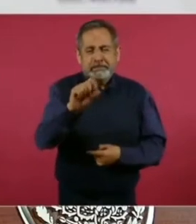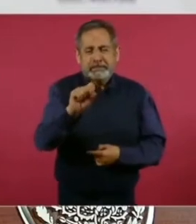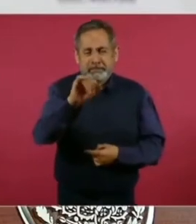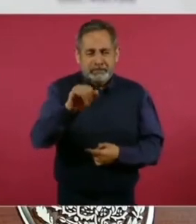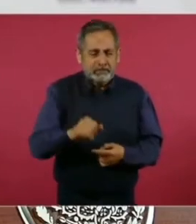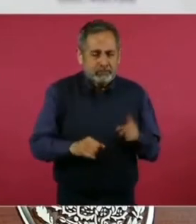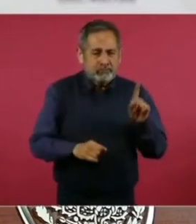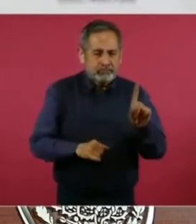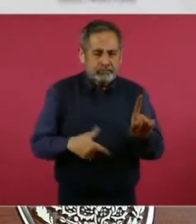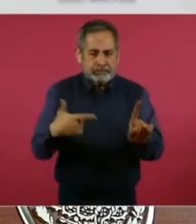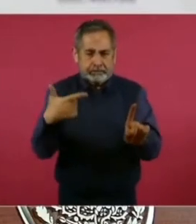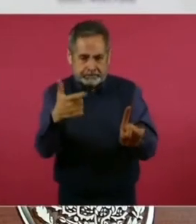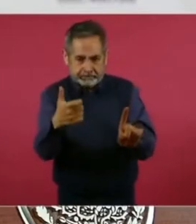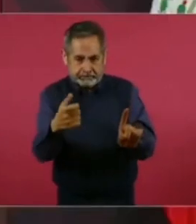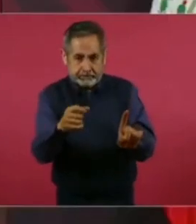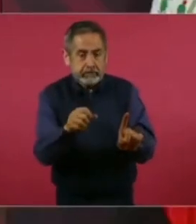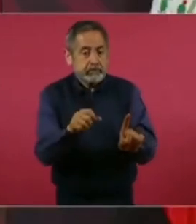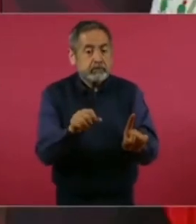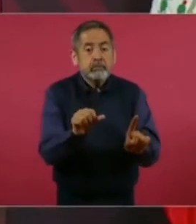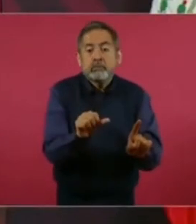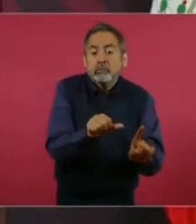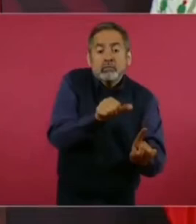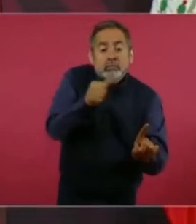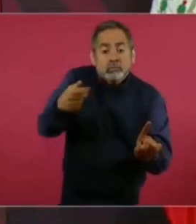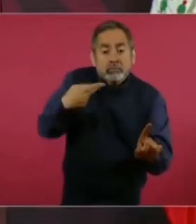de Luis Donaldo Colosio,